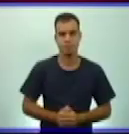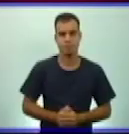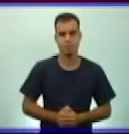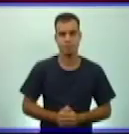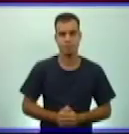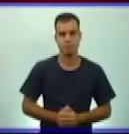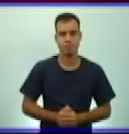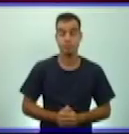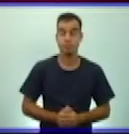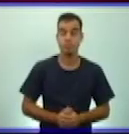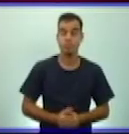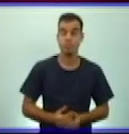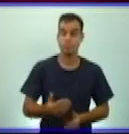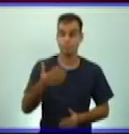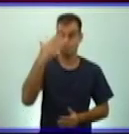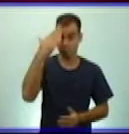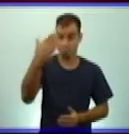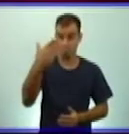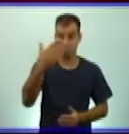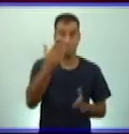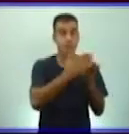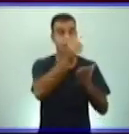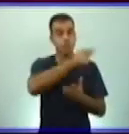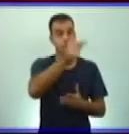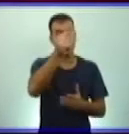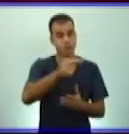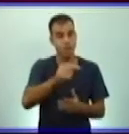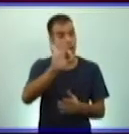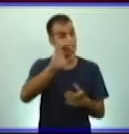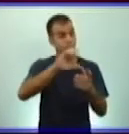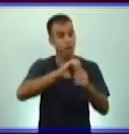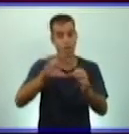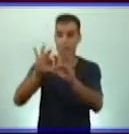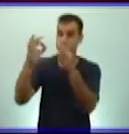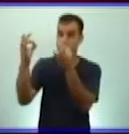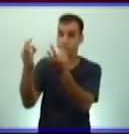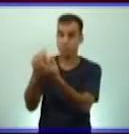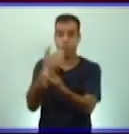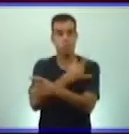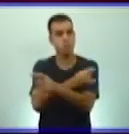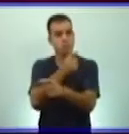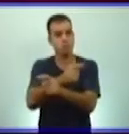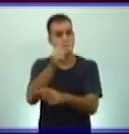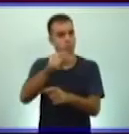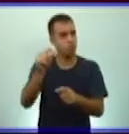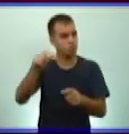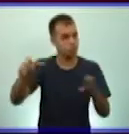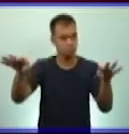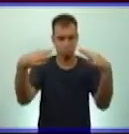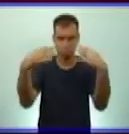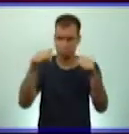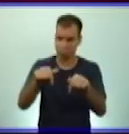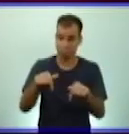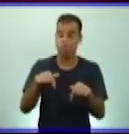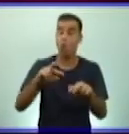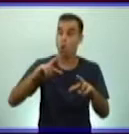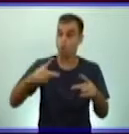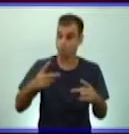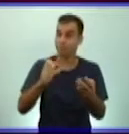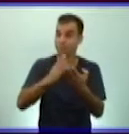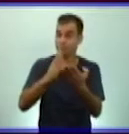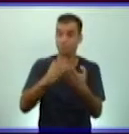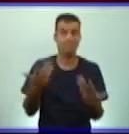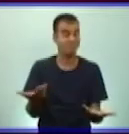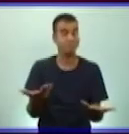Buenas, estudiantes de octavo grado, familiares que los acompañan y profesores. Nos volvemos a encontrar y